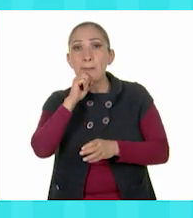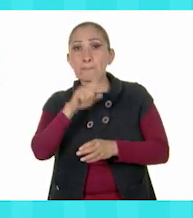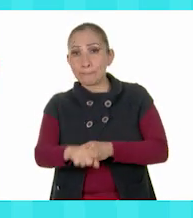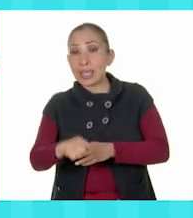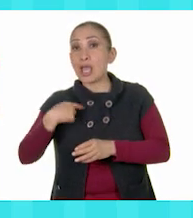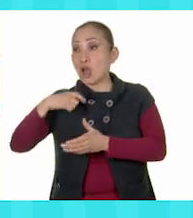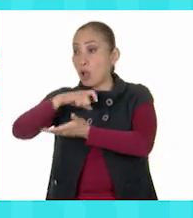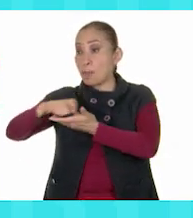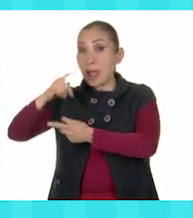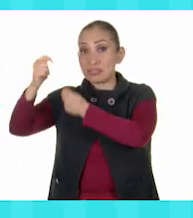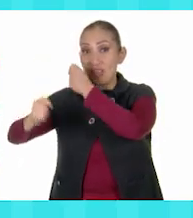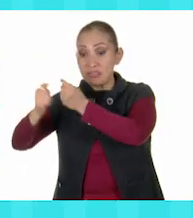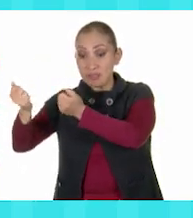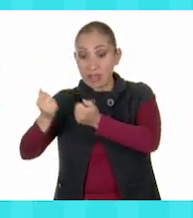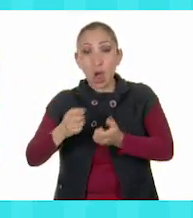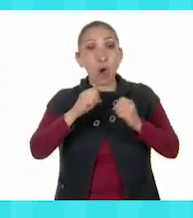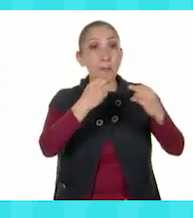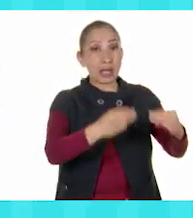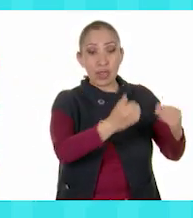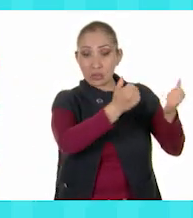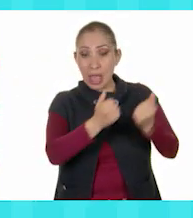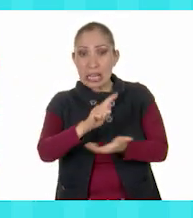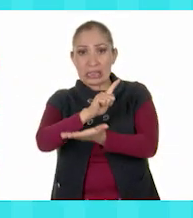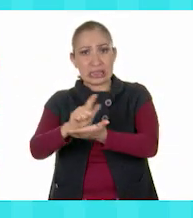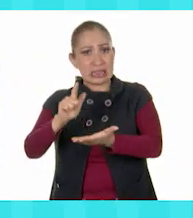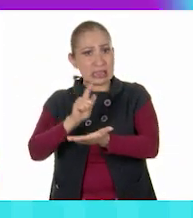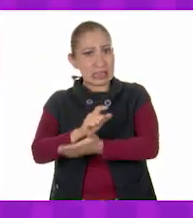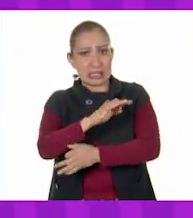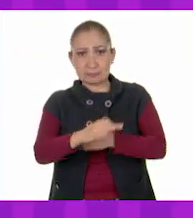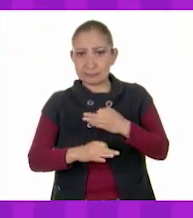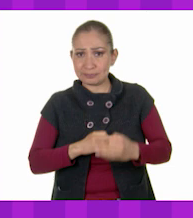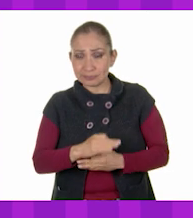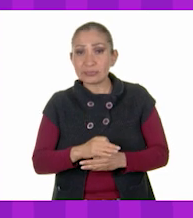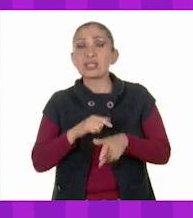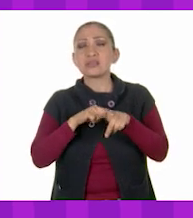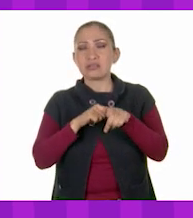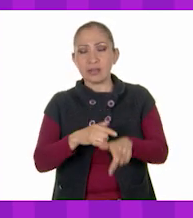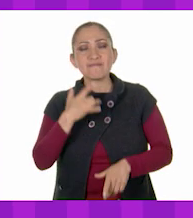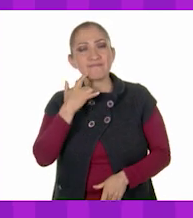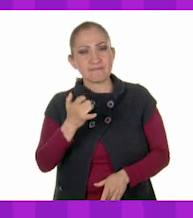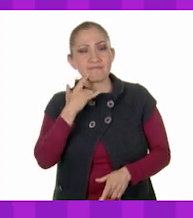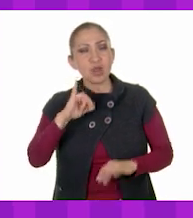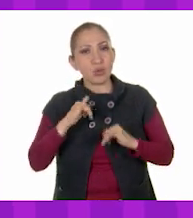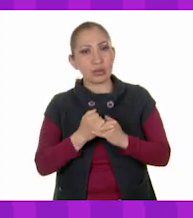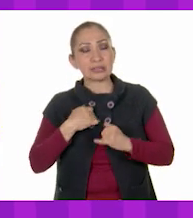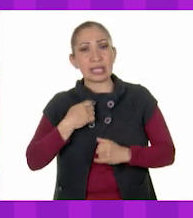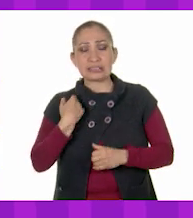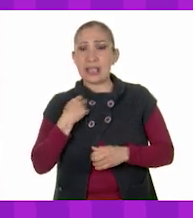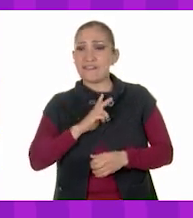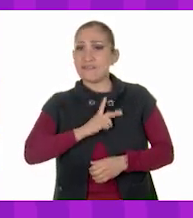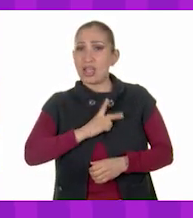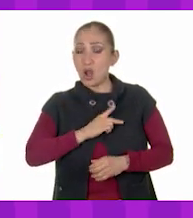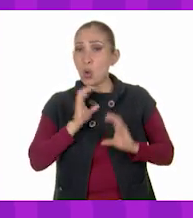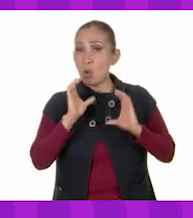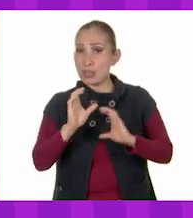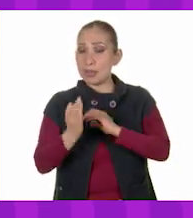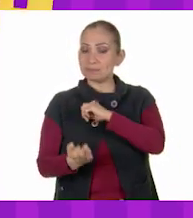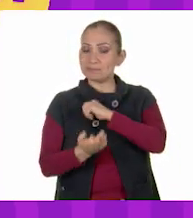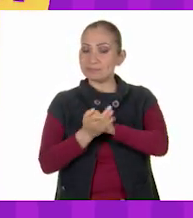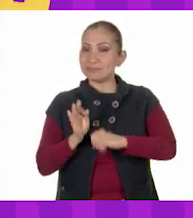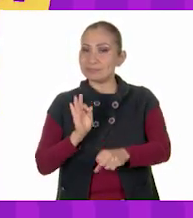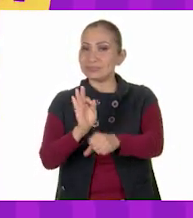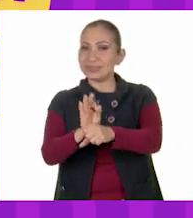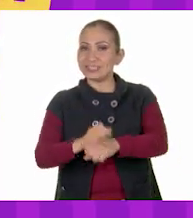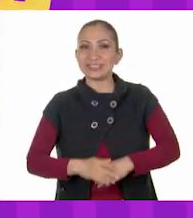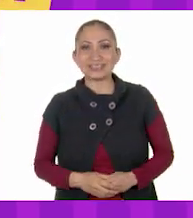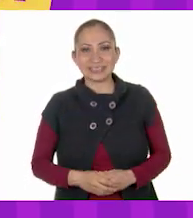las cosas que compres en la tienda o en el supermercado. Sigamos luchando juntos contra este virus, cuidándonos los unos